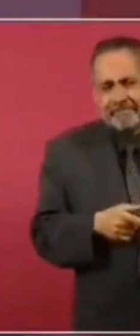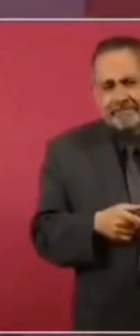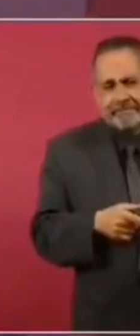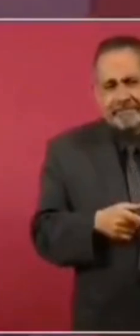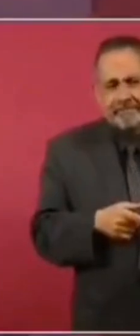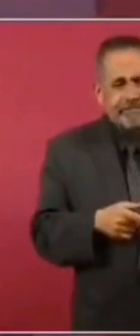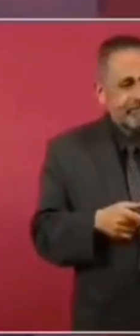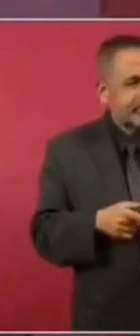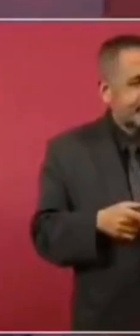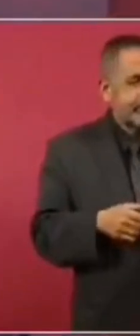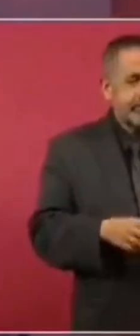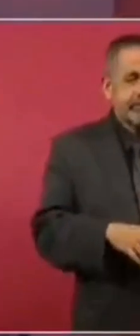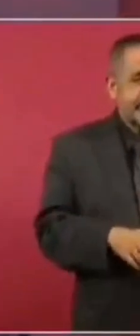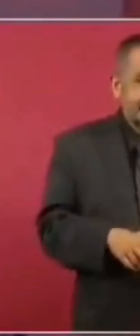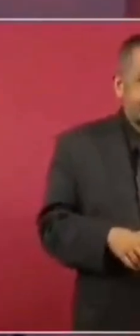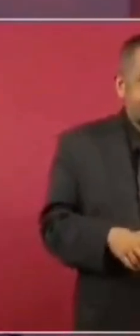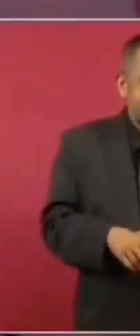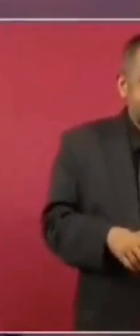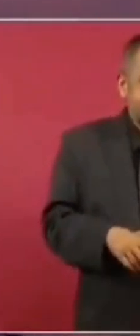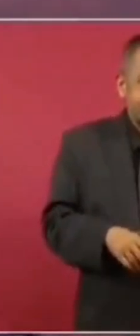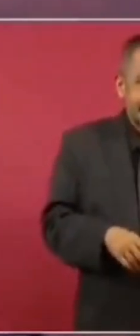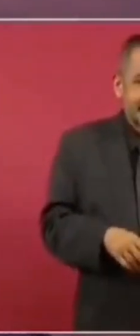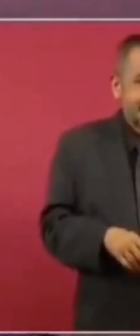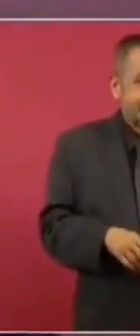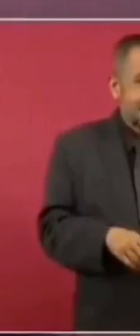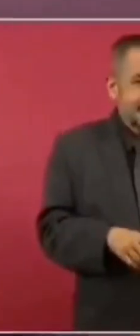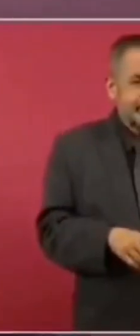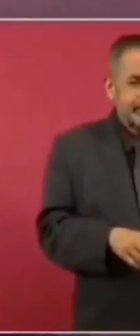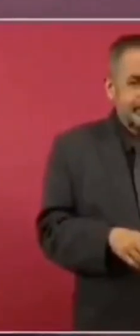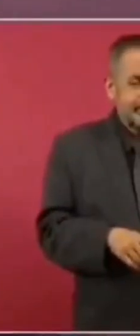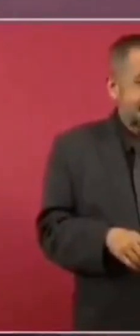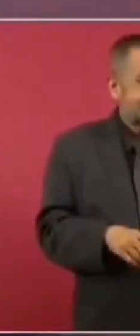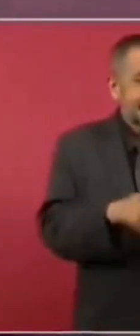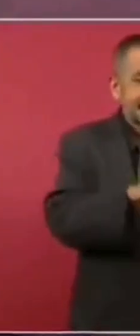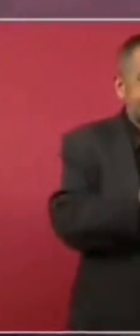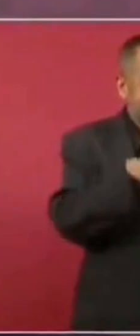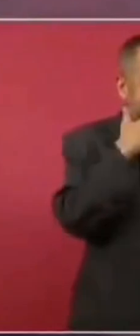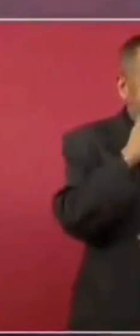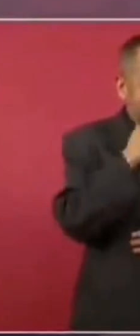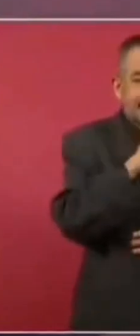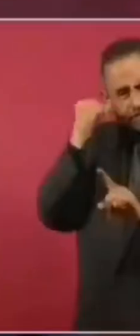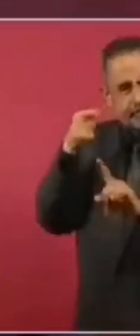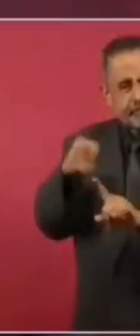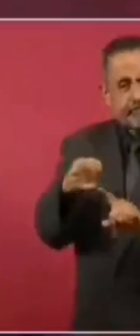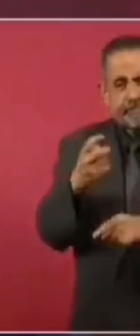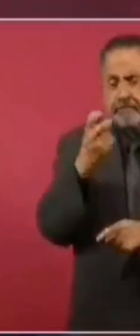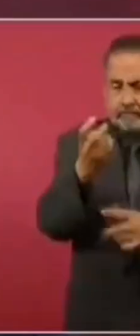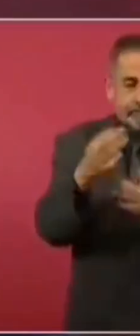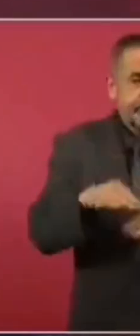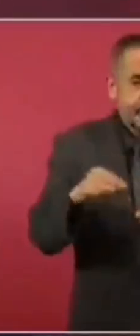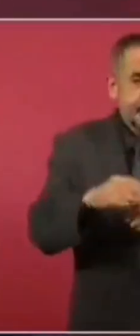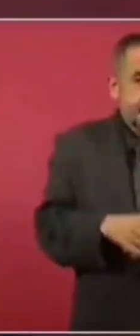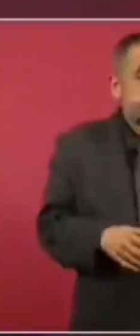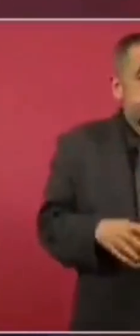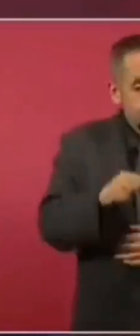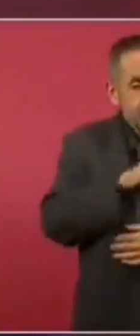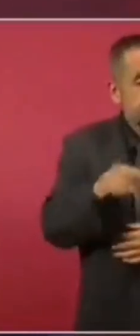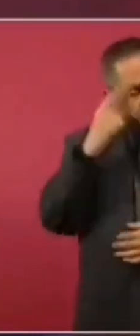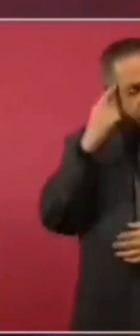al servicio de la corrupción, que es el poder judicial. Y sí se puede